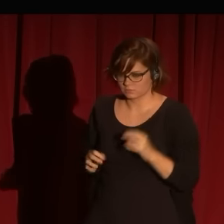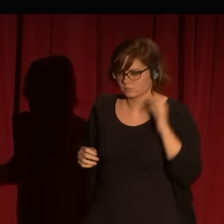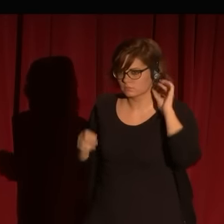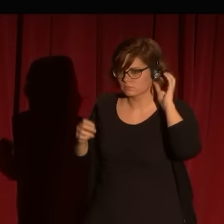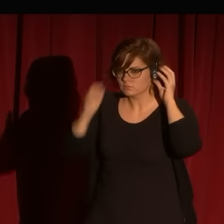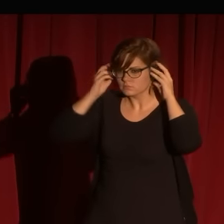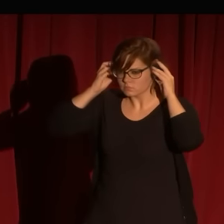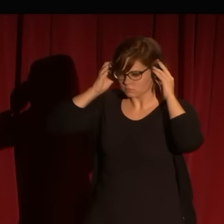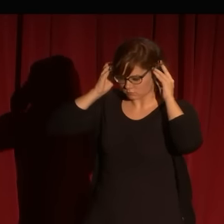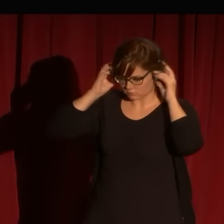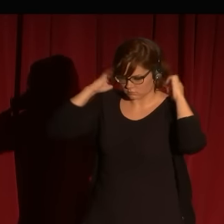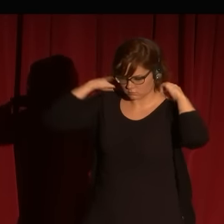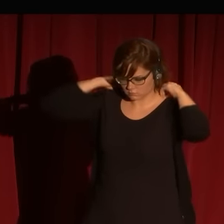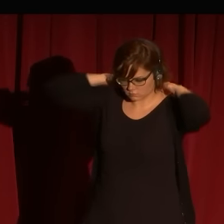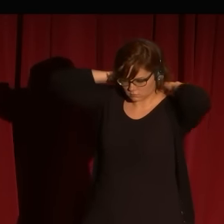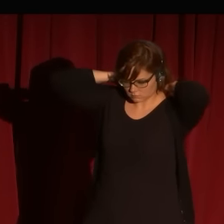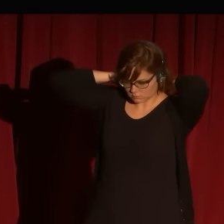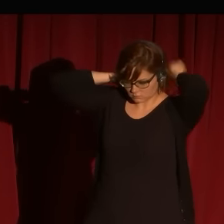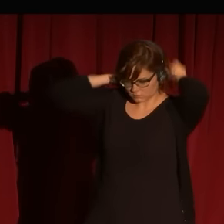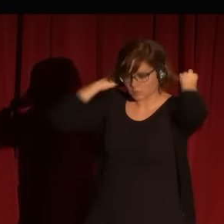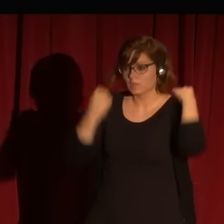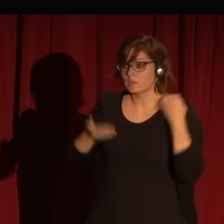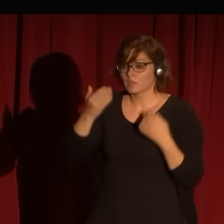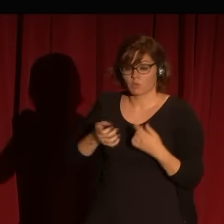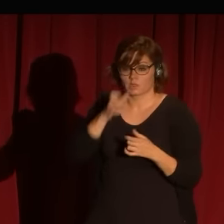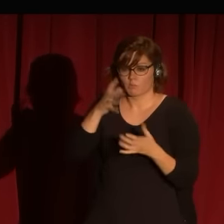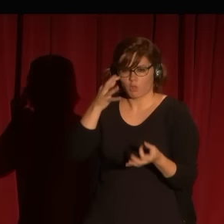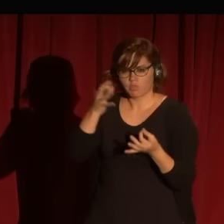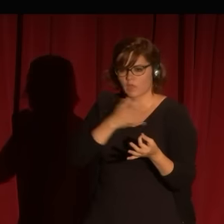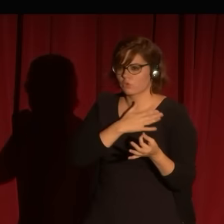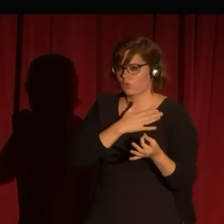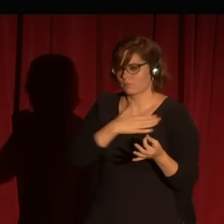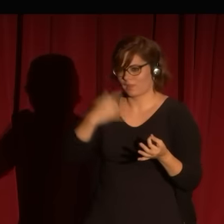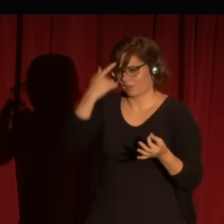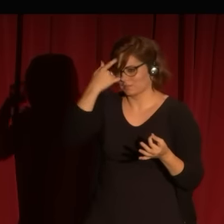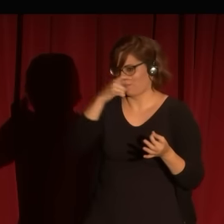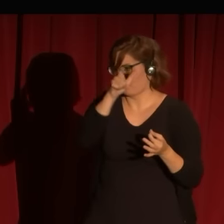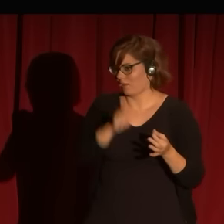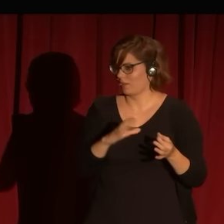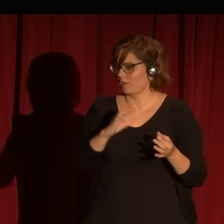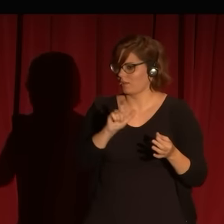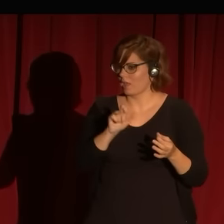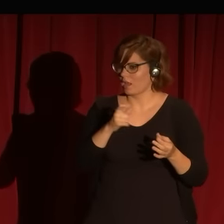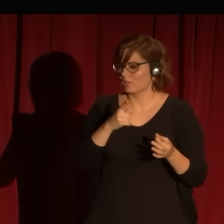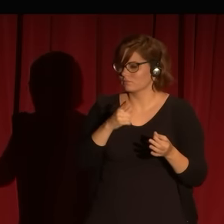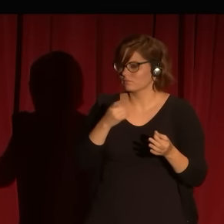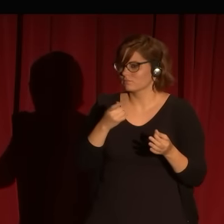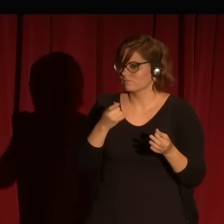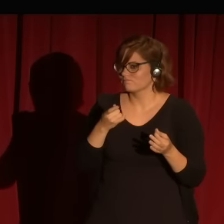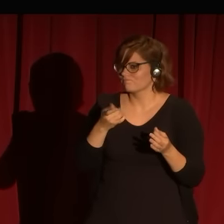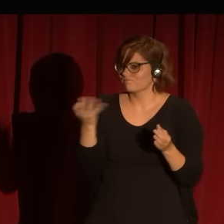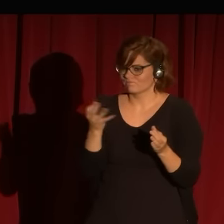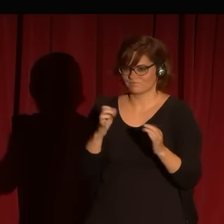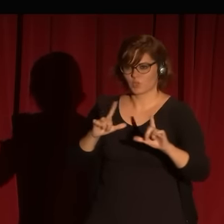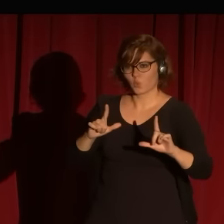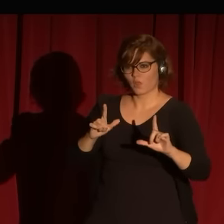importante porque uno de los datos que intentamos conocer al hablar de esta pintora es como siempre para quién pintaba no quién recibe sus cuadros para